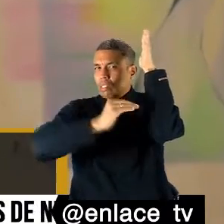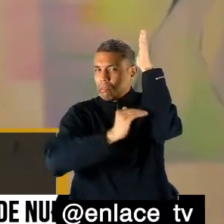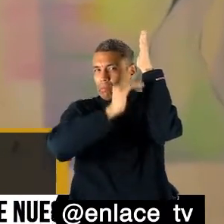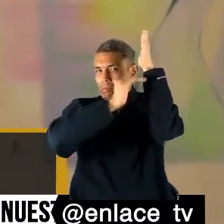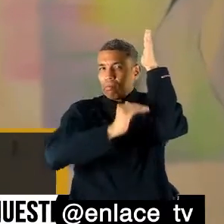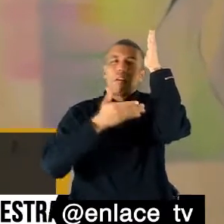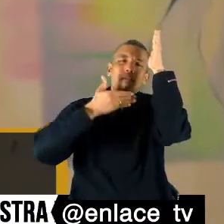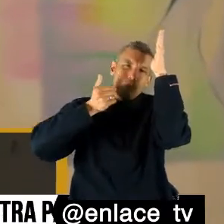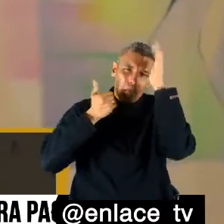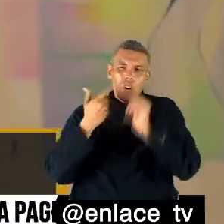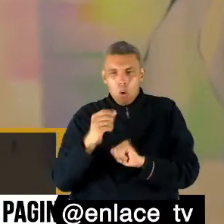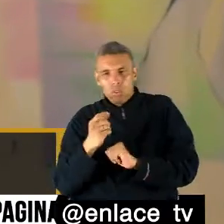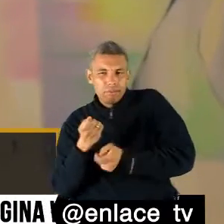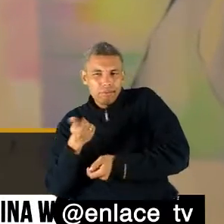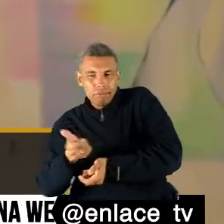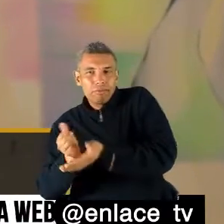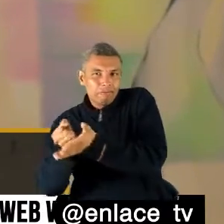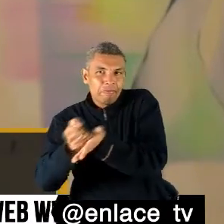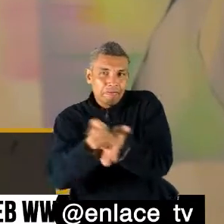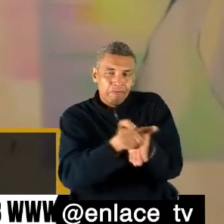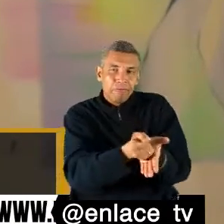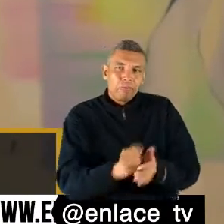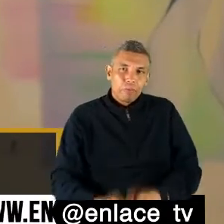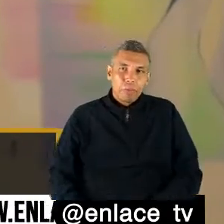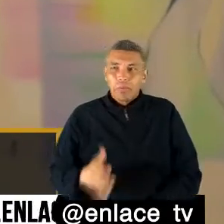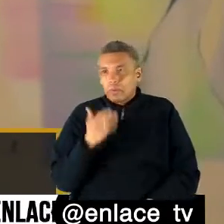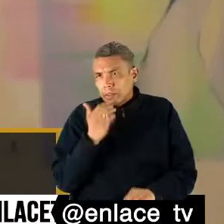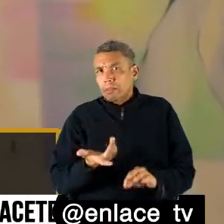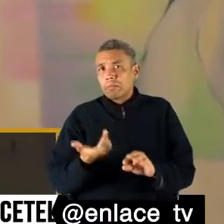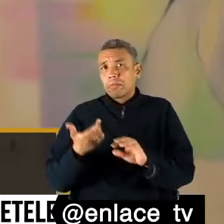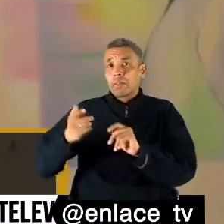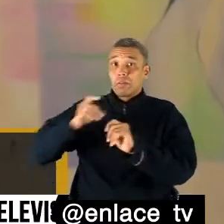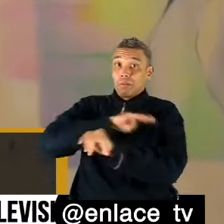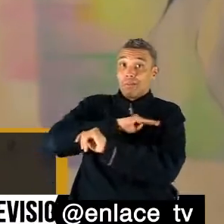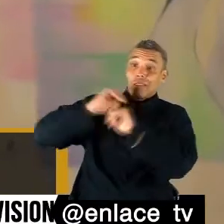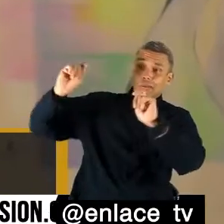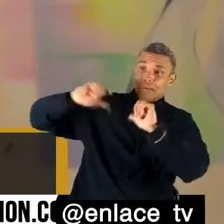de entidades oficiales como la Secretaría de Salud o la Alcaldía Municipal,